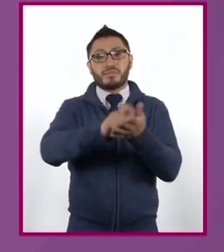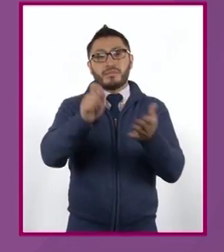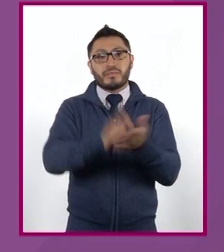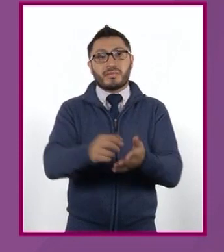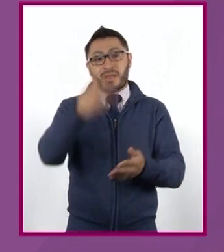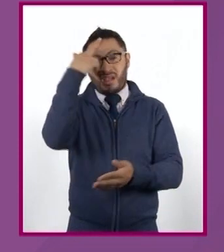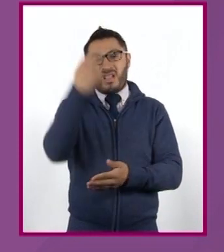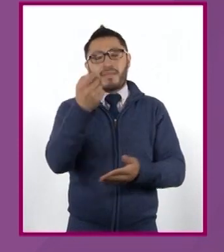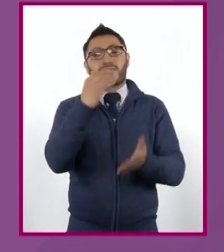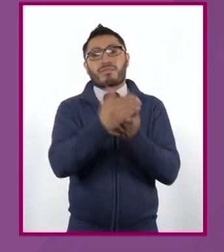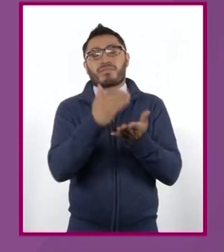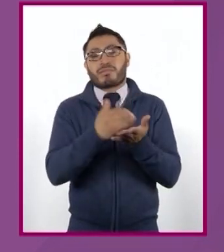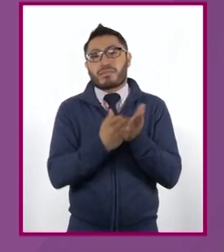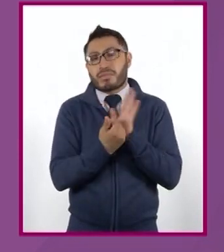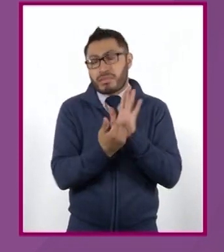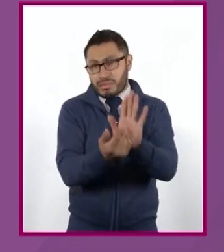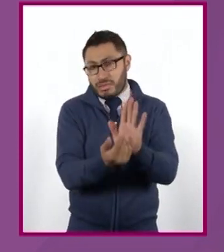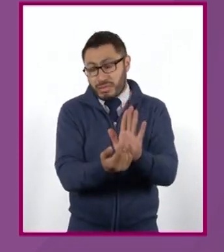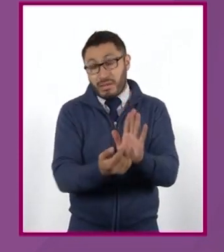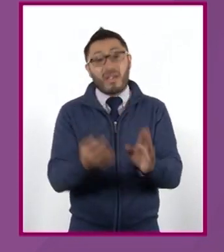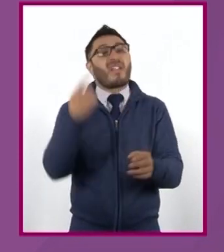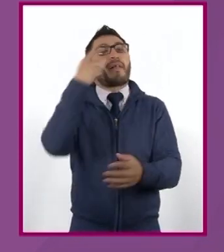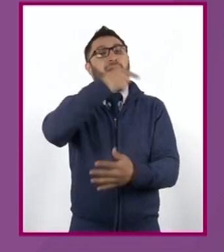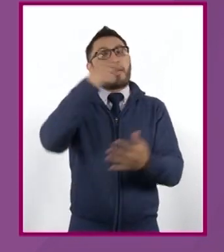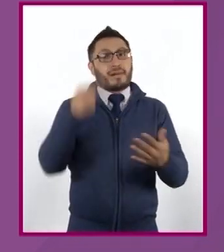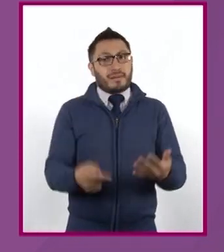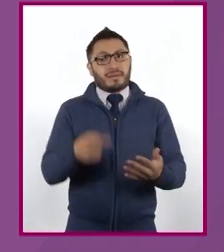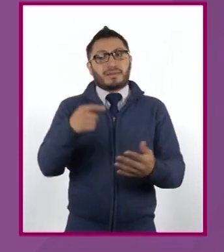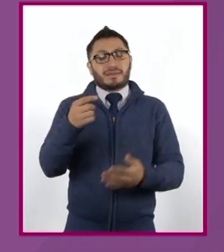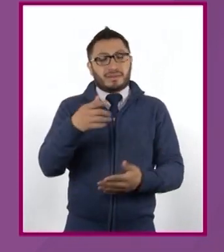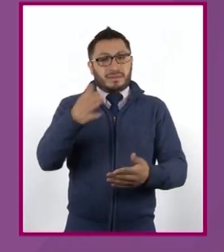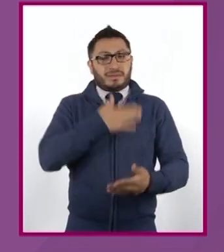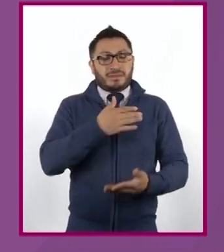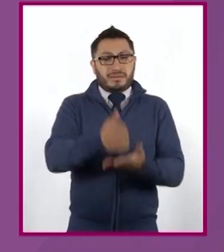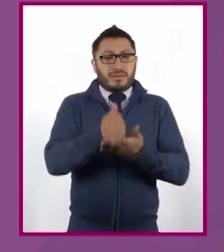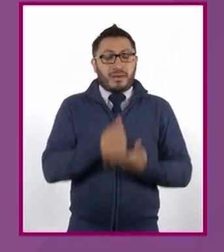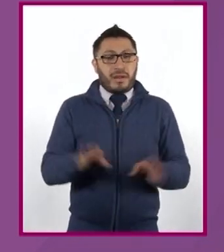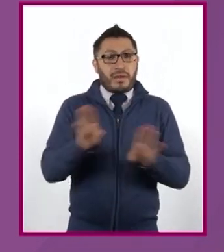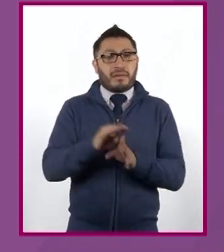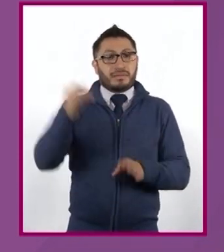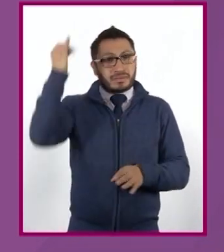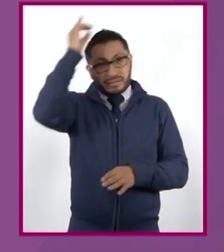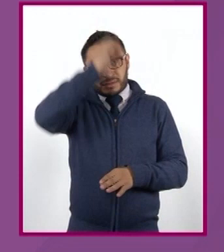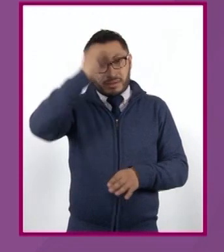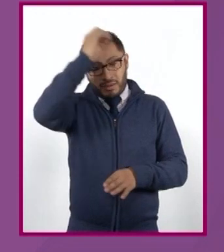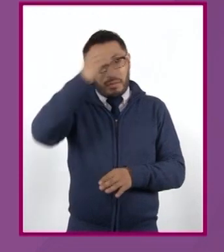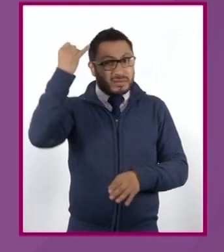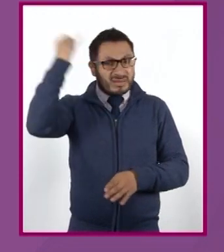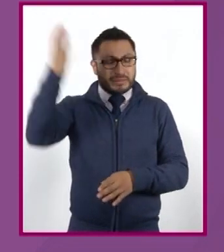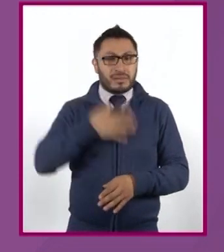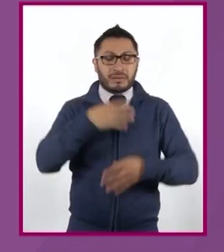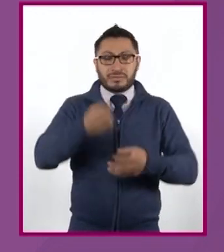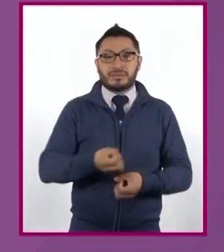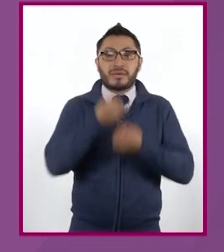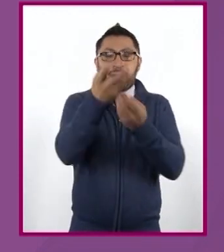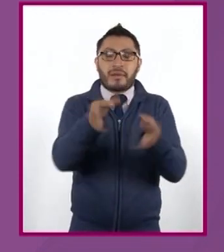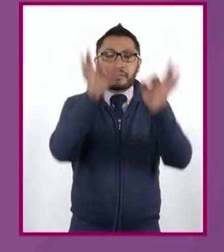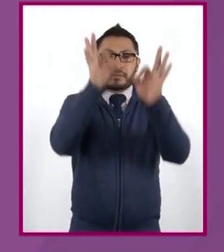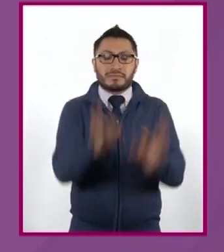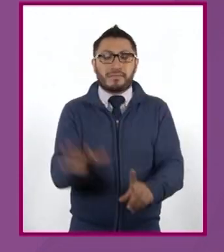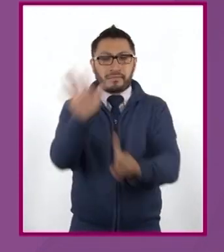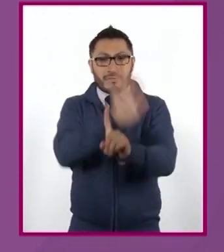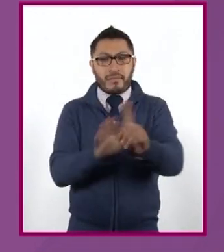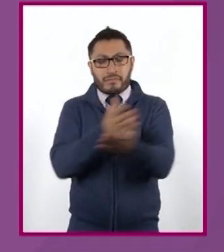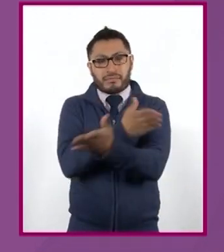argumentativos? Los textos argumentativos son aquellos que me ayudan a mí a difundir mi punto de vista de una manera fundamental para buscar convencer al